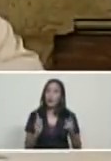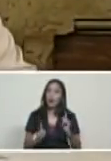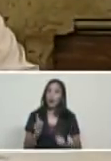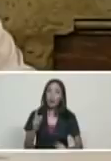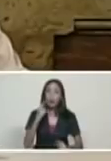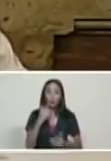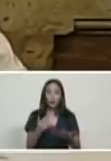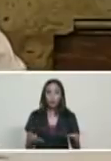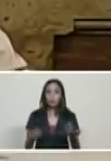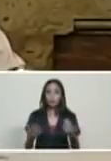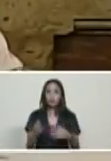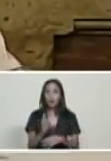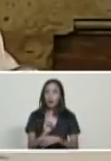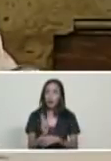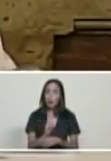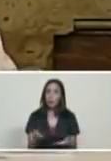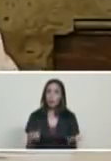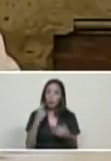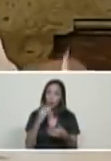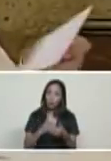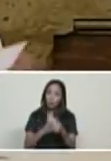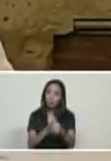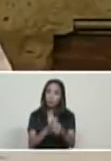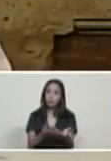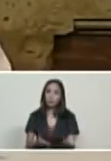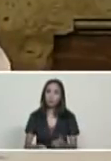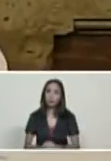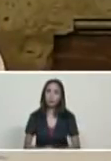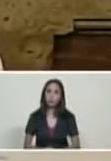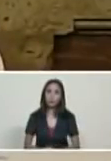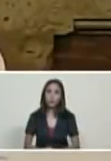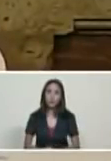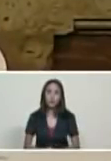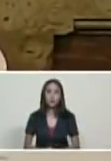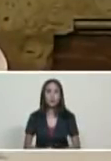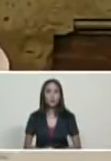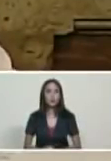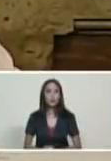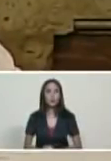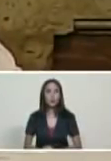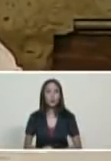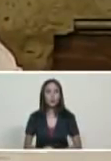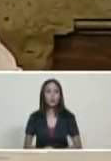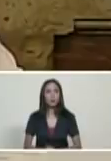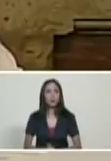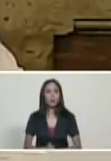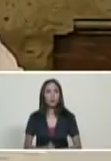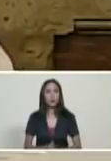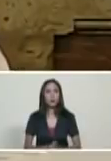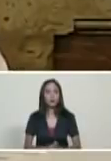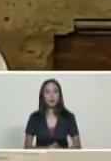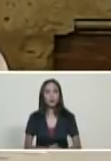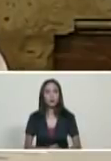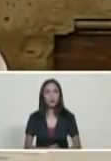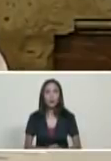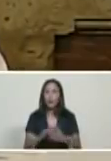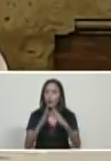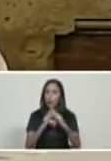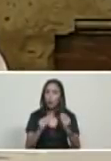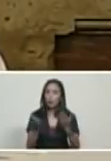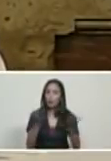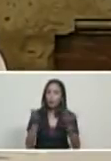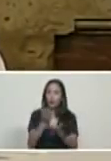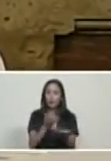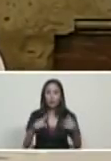manera progresiva, que avancemos hacia comercialización de todos los bienes y servicios de